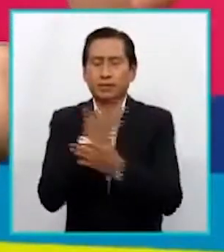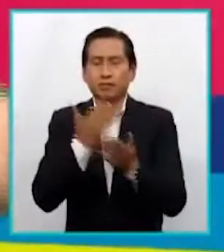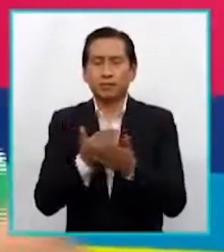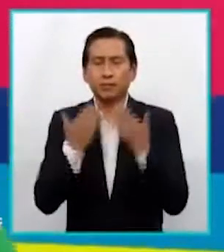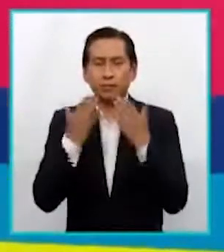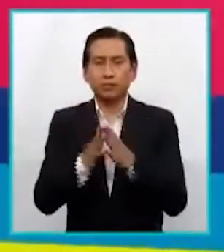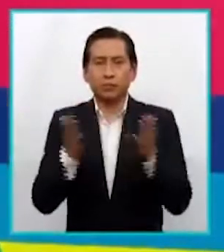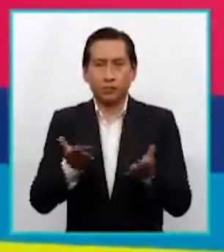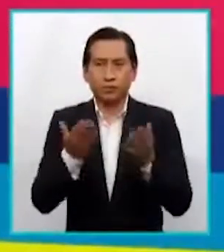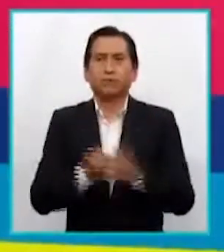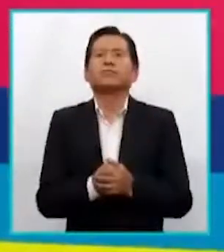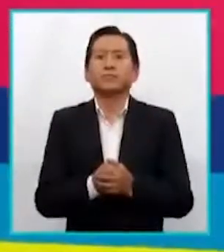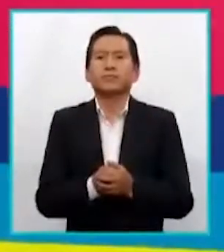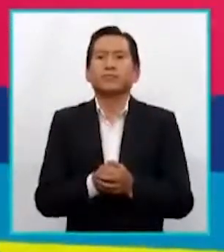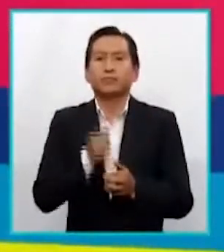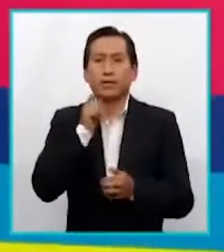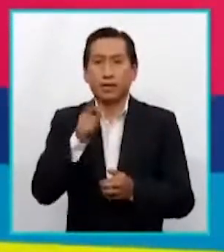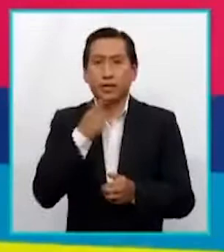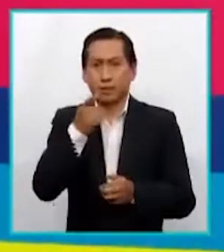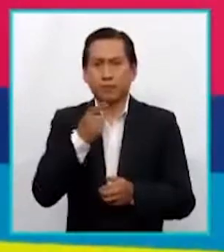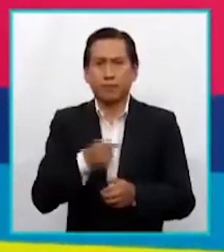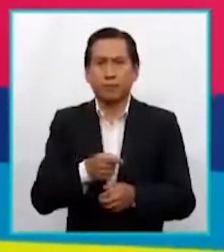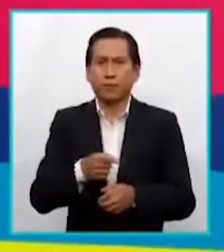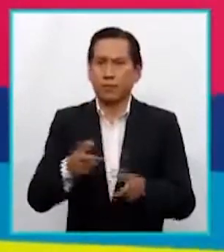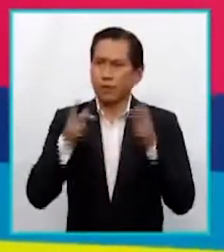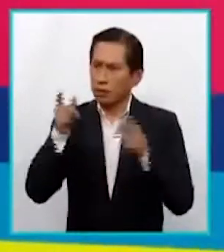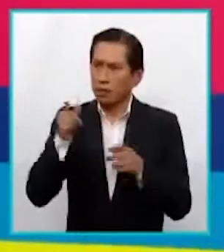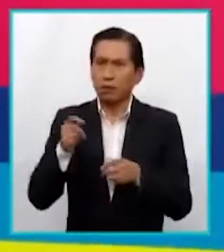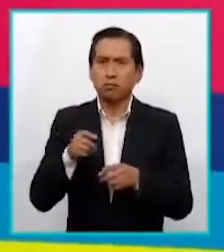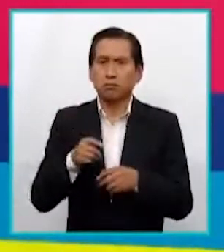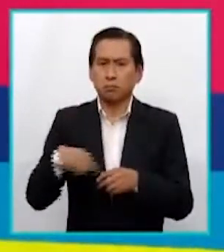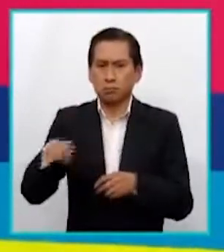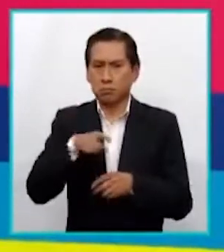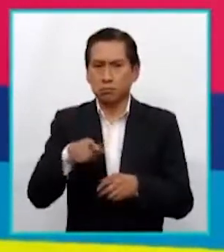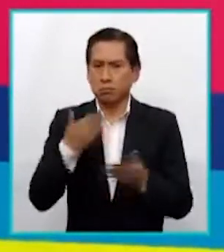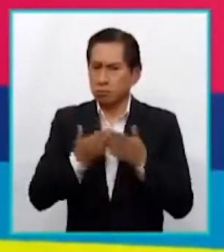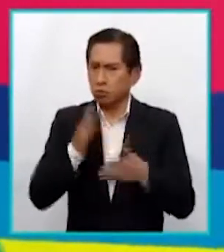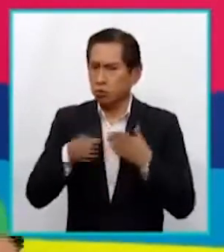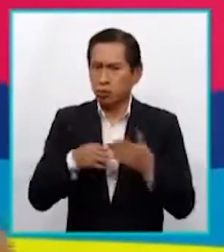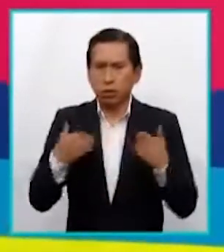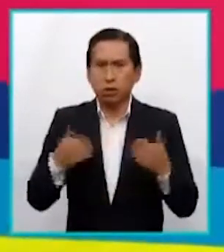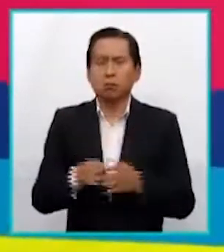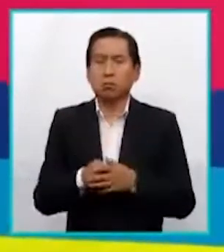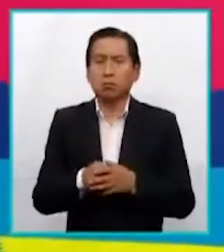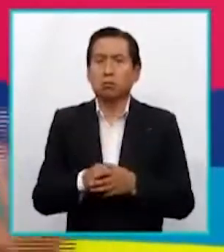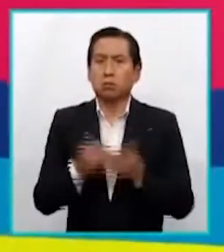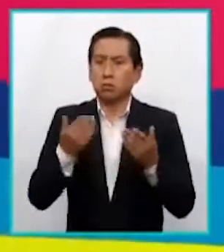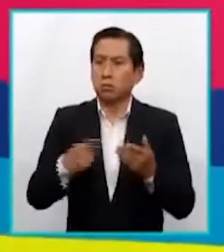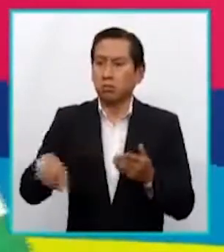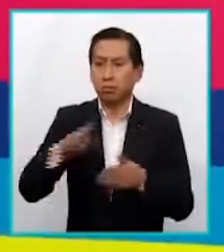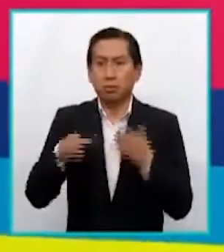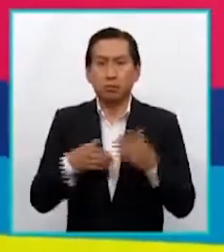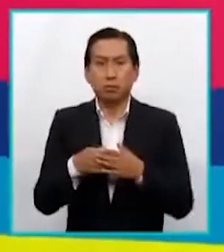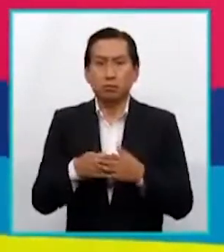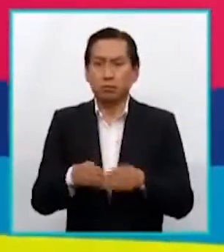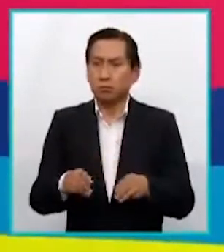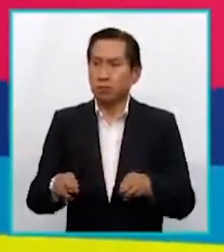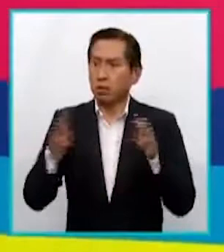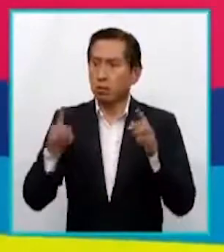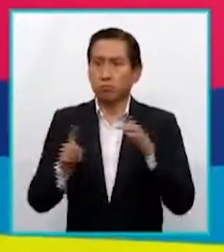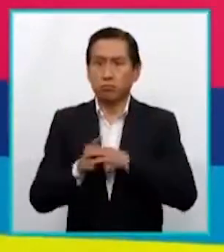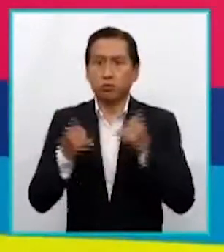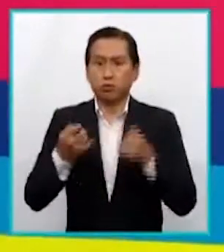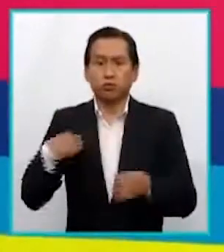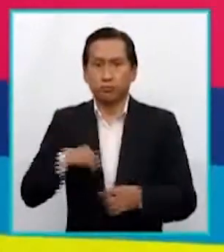eterno agradecimiento. Ella le dijo, Héctor, escucha a Landino, estos chicos están con todo y ahora todo es magia, historia, y